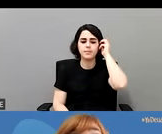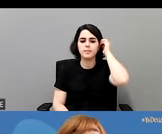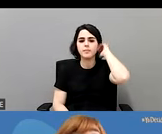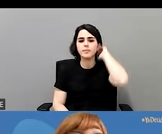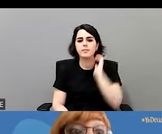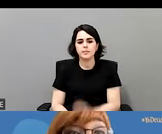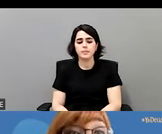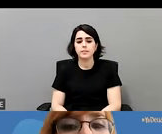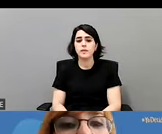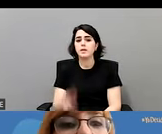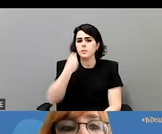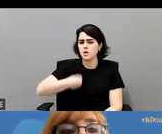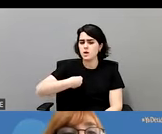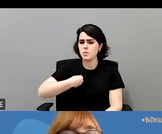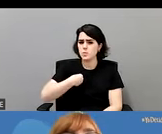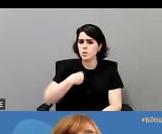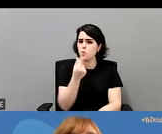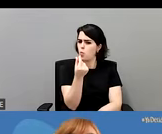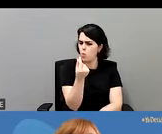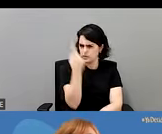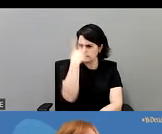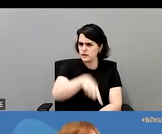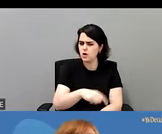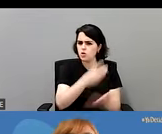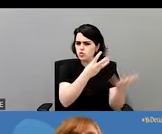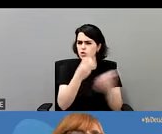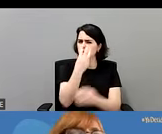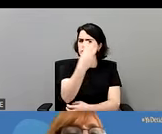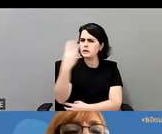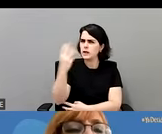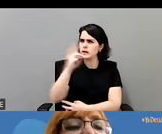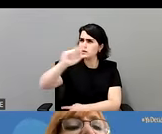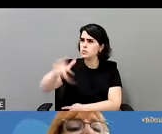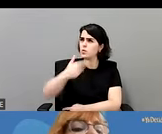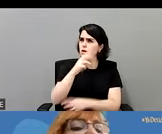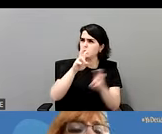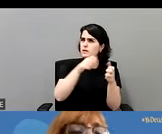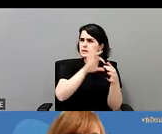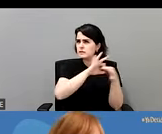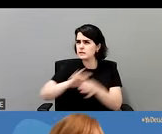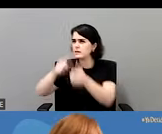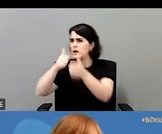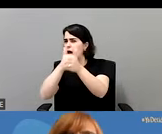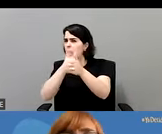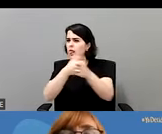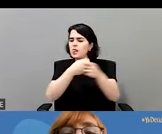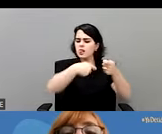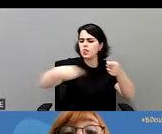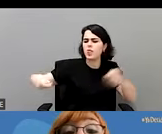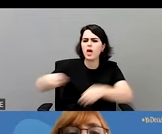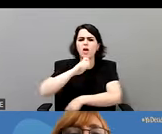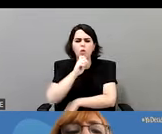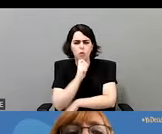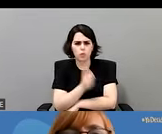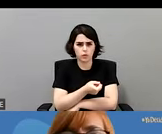Vale, y una vez que sé la cuantía, 833 euros, y ahora esto de la asistencia personal, ¿cómo se distribuye? A ver, Ángeles.